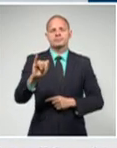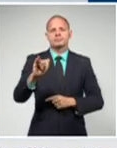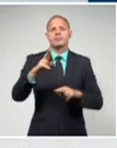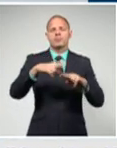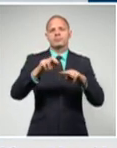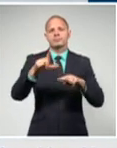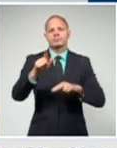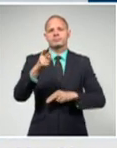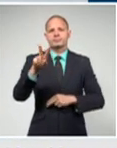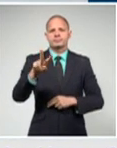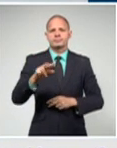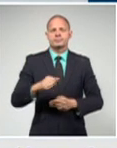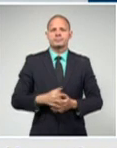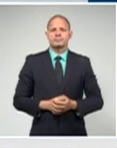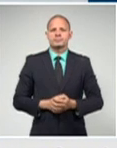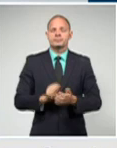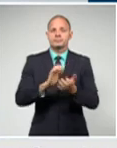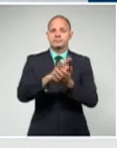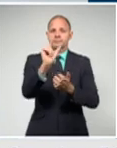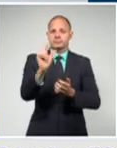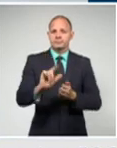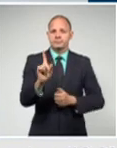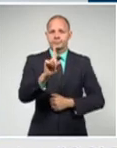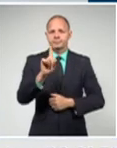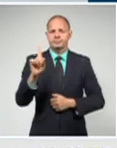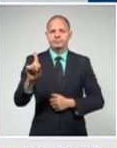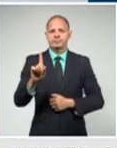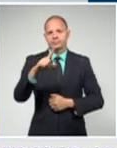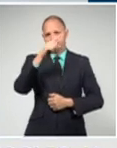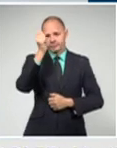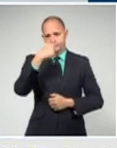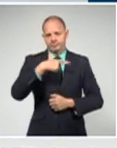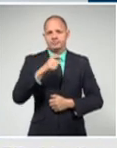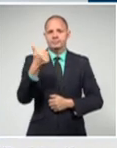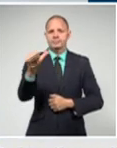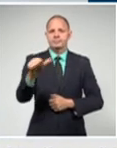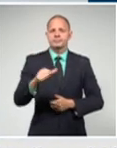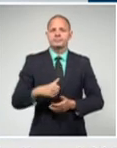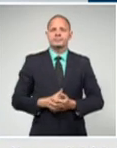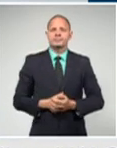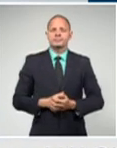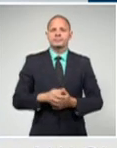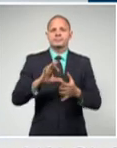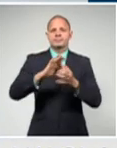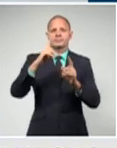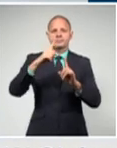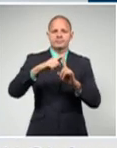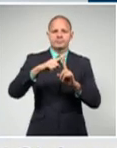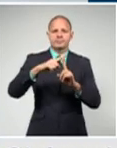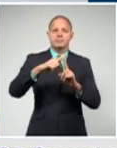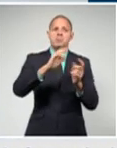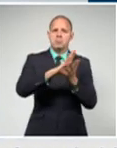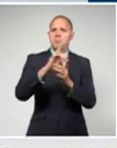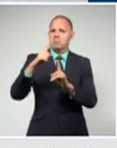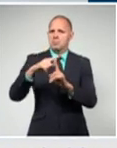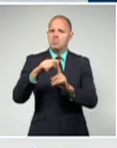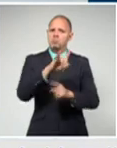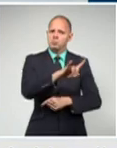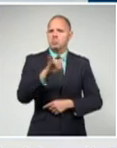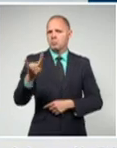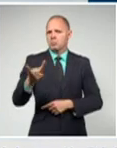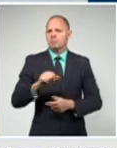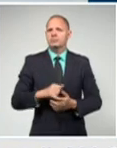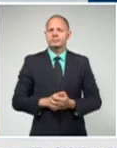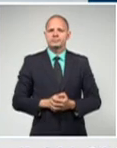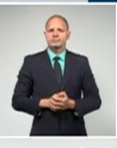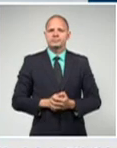12. Mayabeque, 11. Ciego de Ávila, 10. Guantánamo y Matanzas con 9 cada uno.